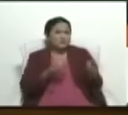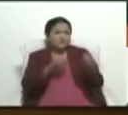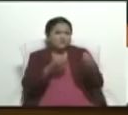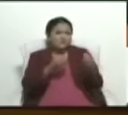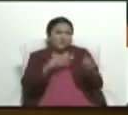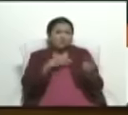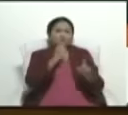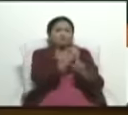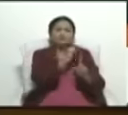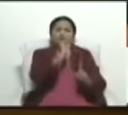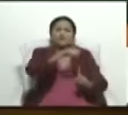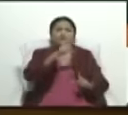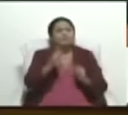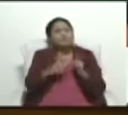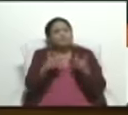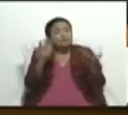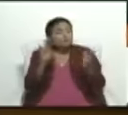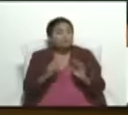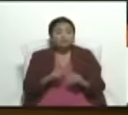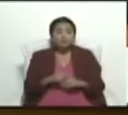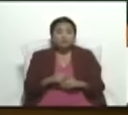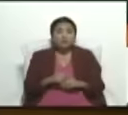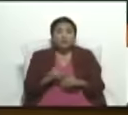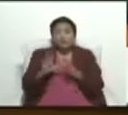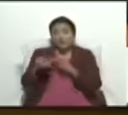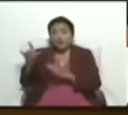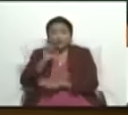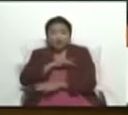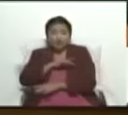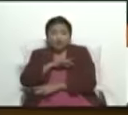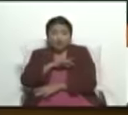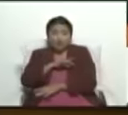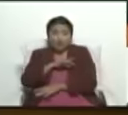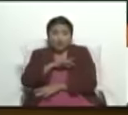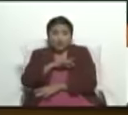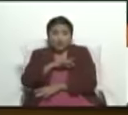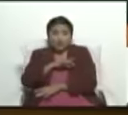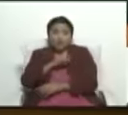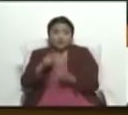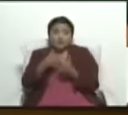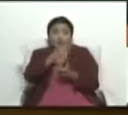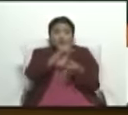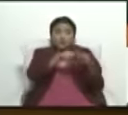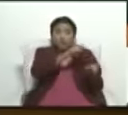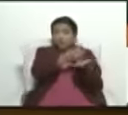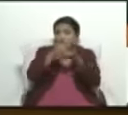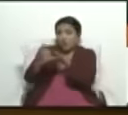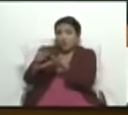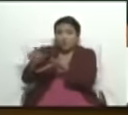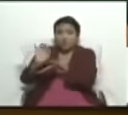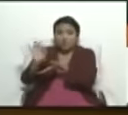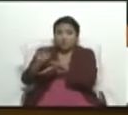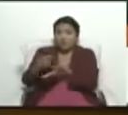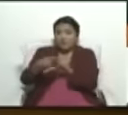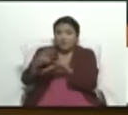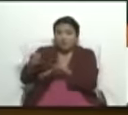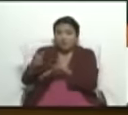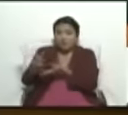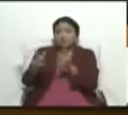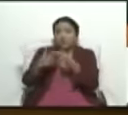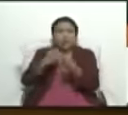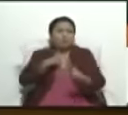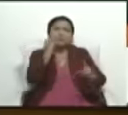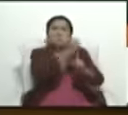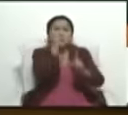para matarlo. Porque la habían robado en Chile y que no la había ayudado a que le reingresara el dinero.